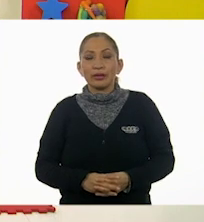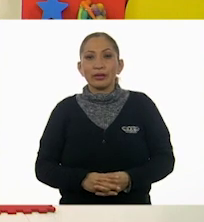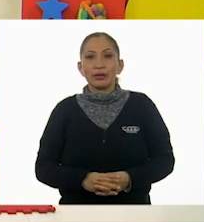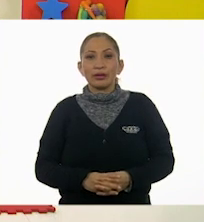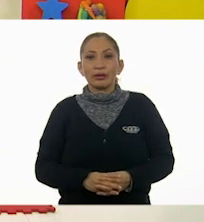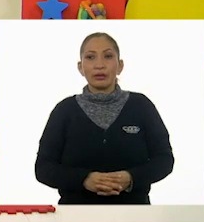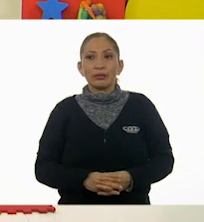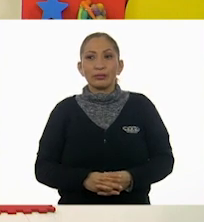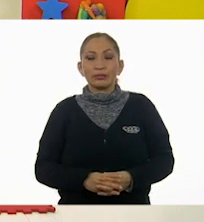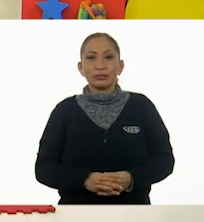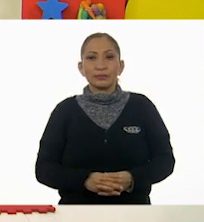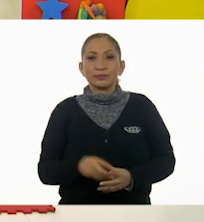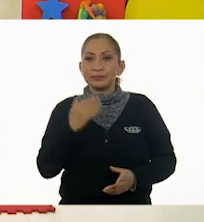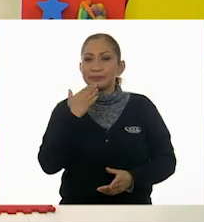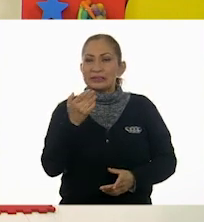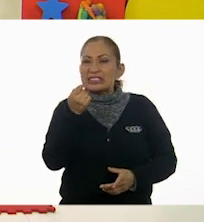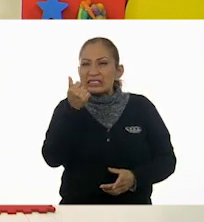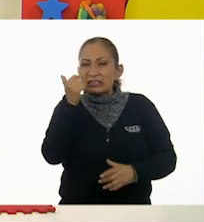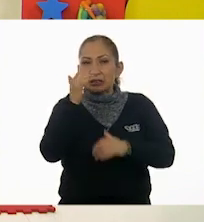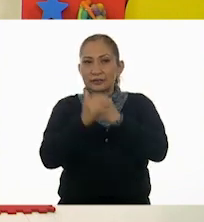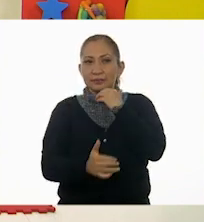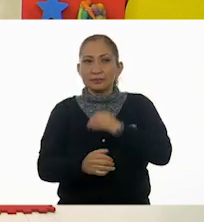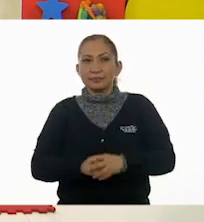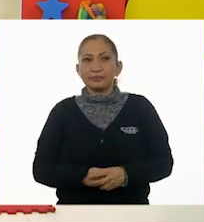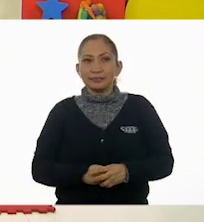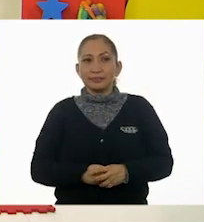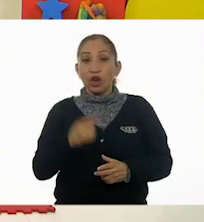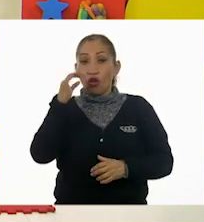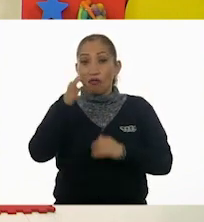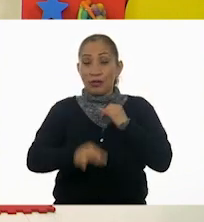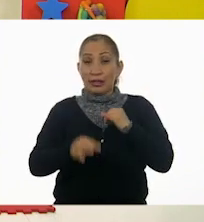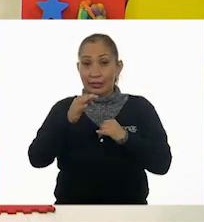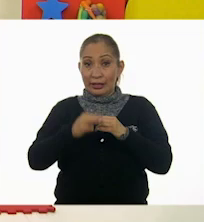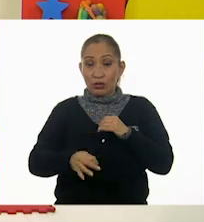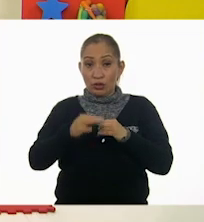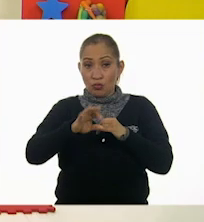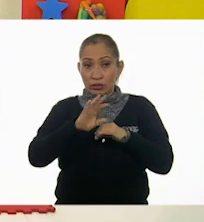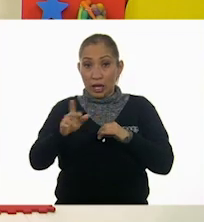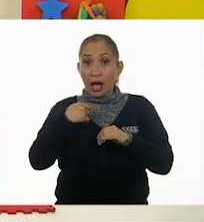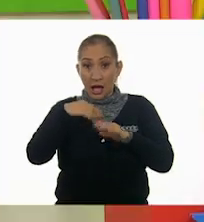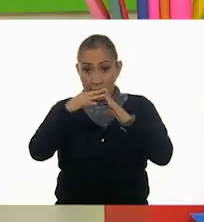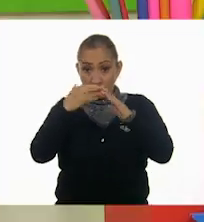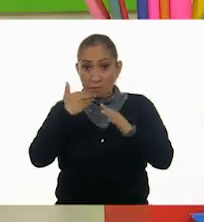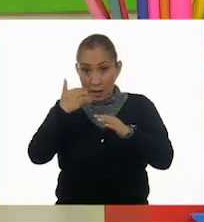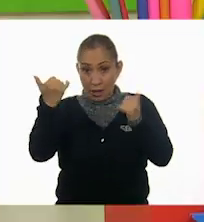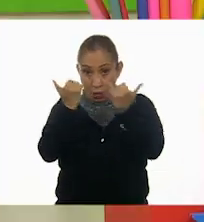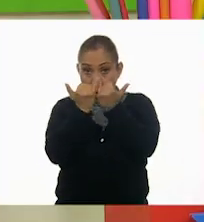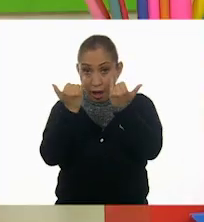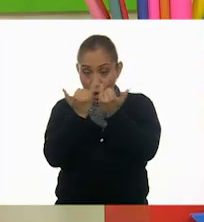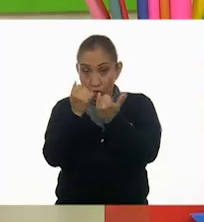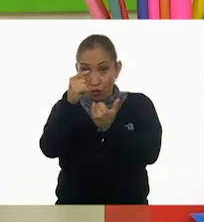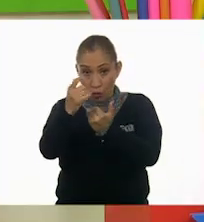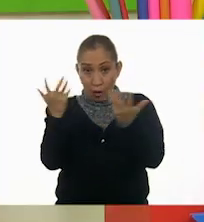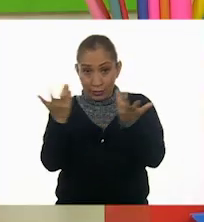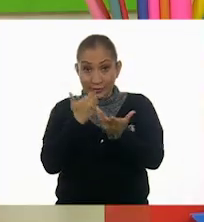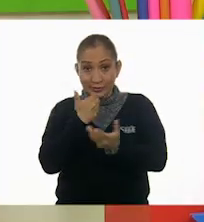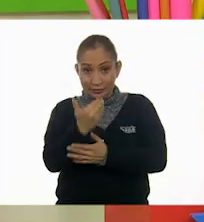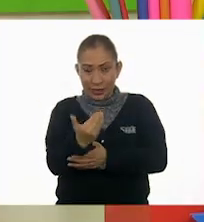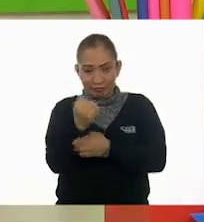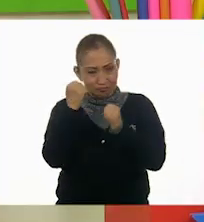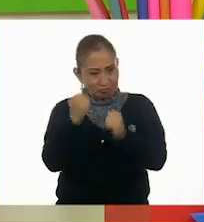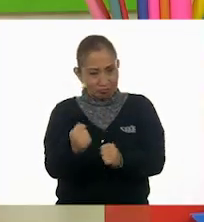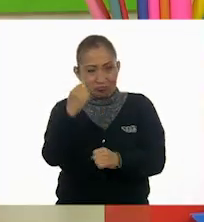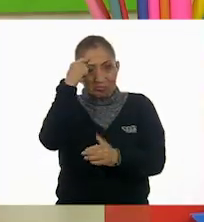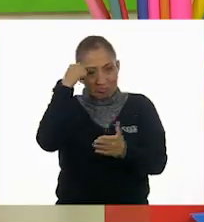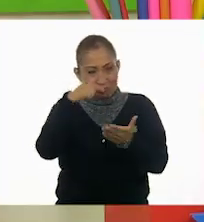Bien. Bien, bien. Ya casi terminamos. Una fila más. ¿Cómo van ahí en casa? ¿Lo están logrando? Seguro